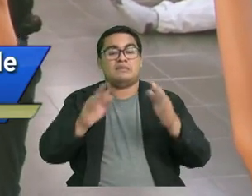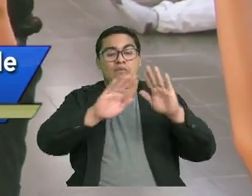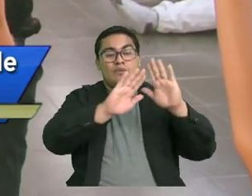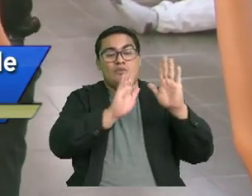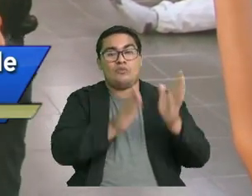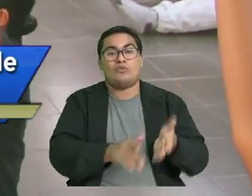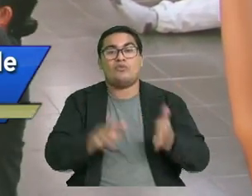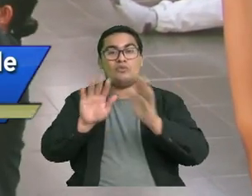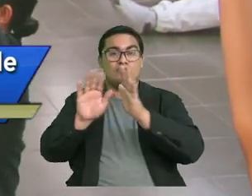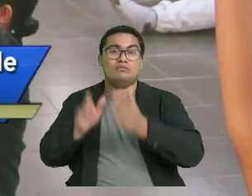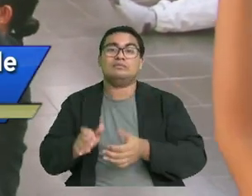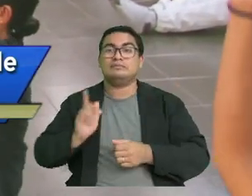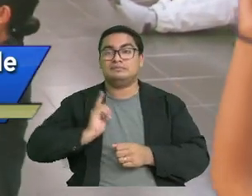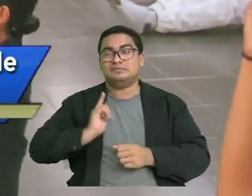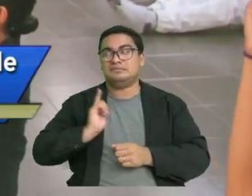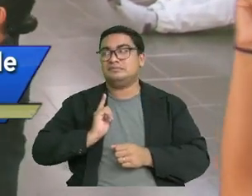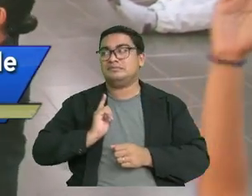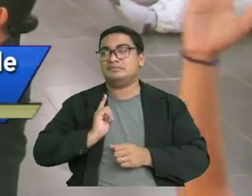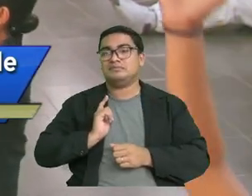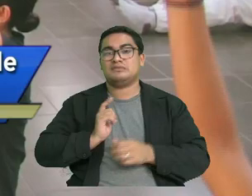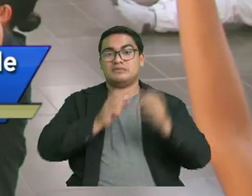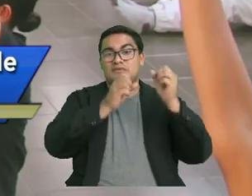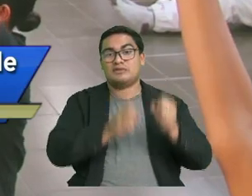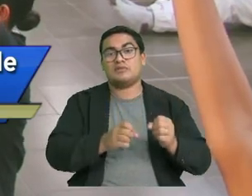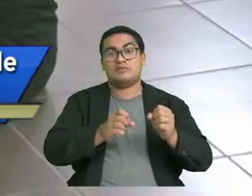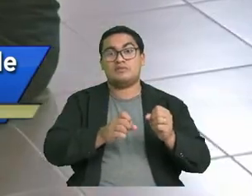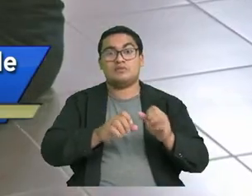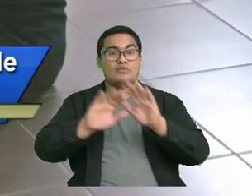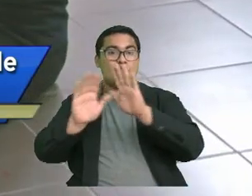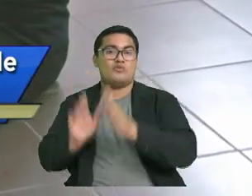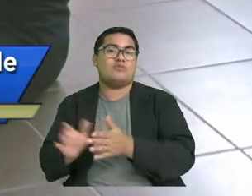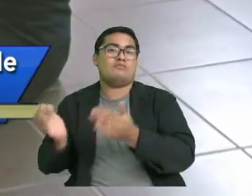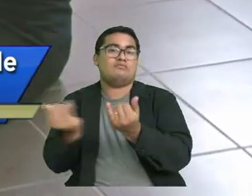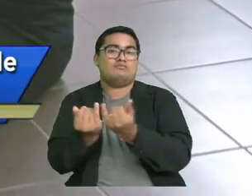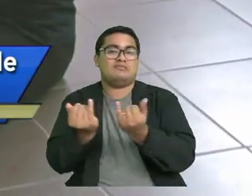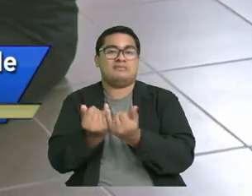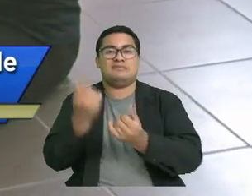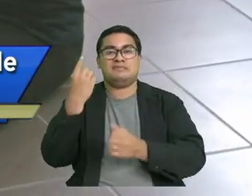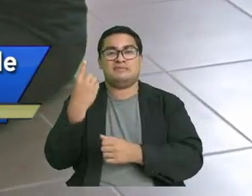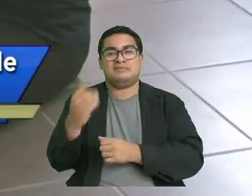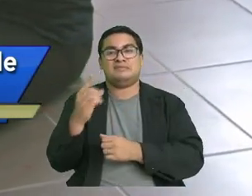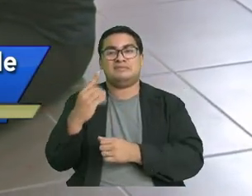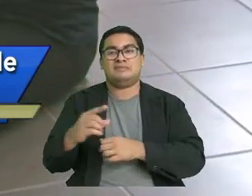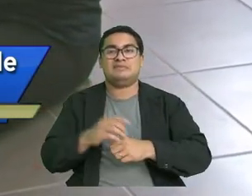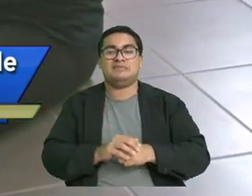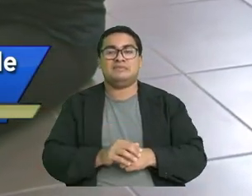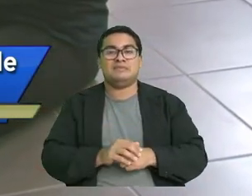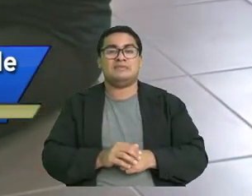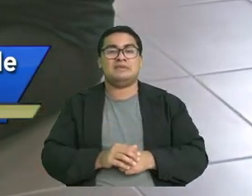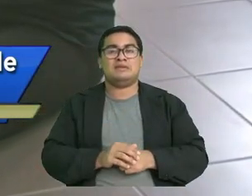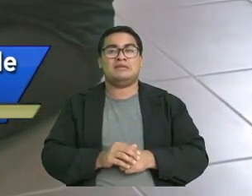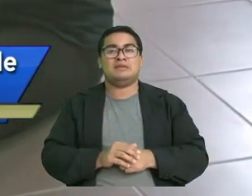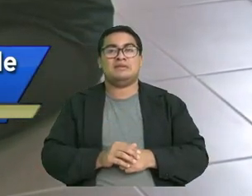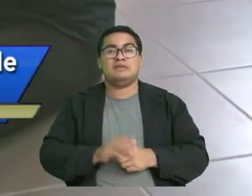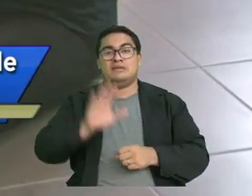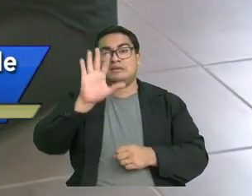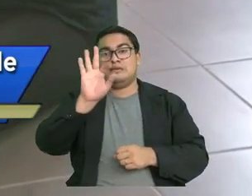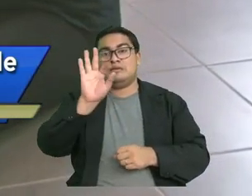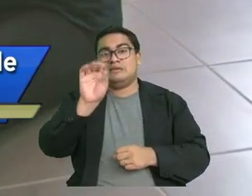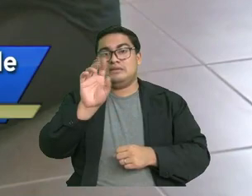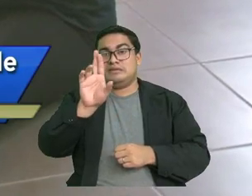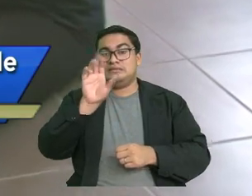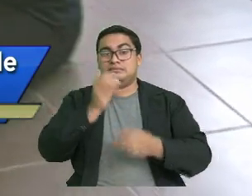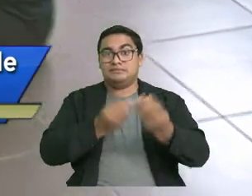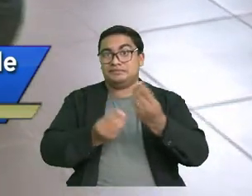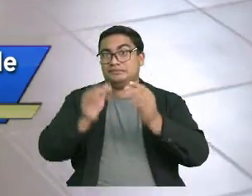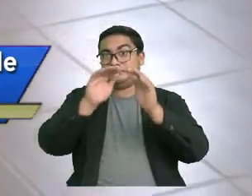mujeres tengamos los mismos derechos que los hombres. Entonces, nos encuentra el Foro